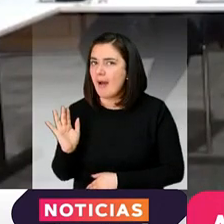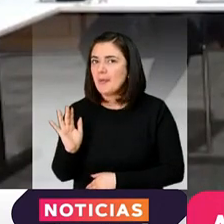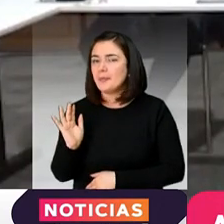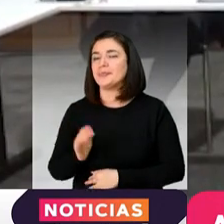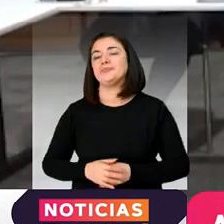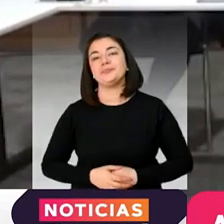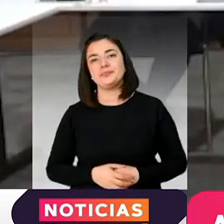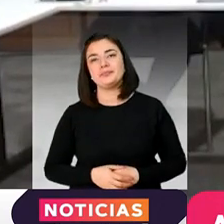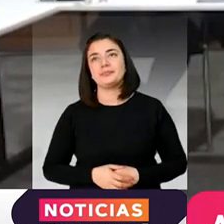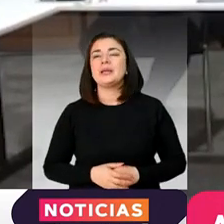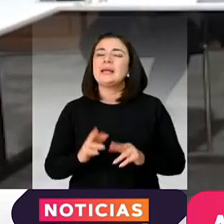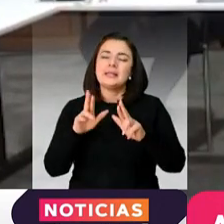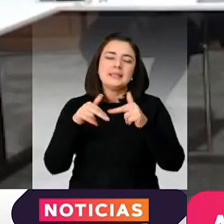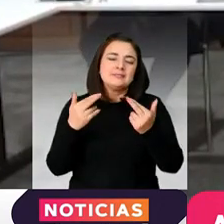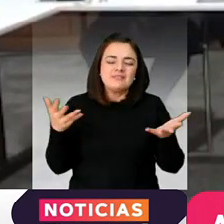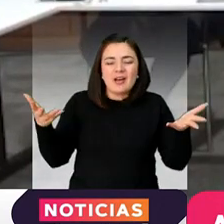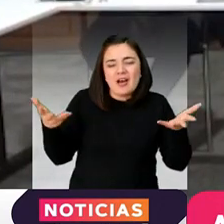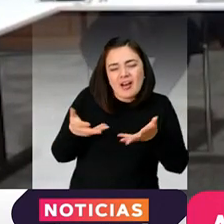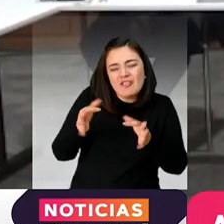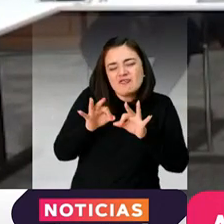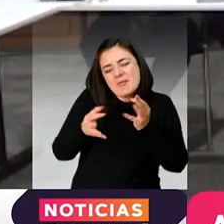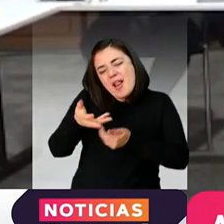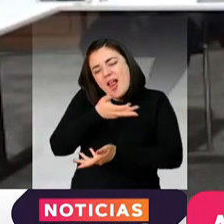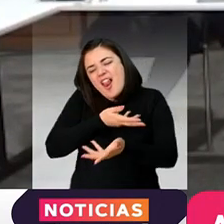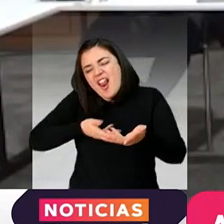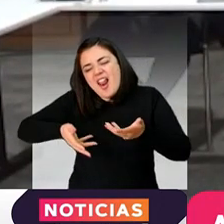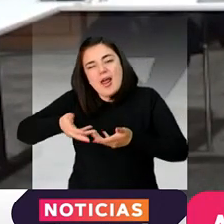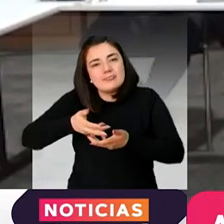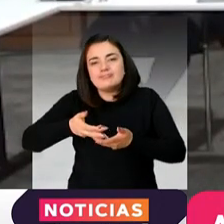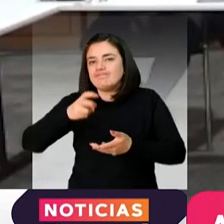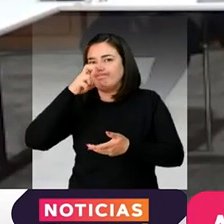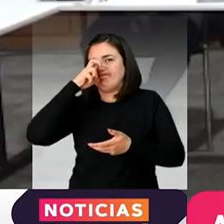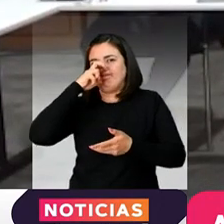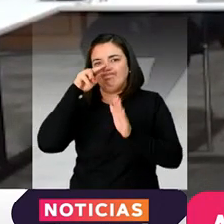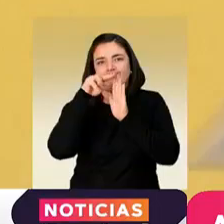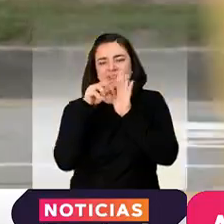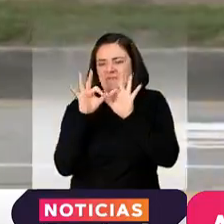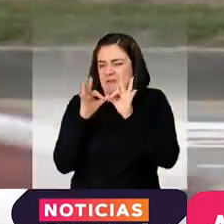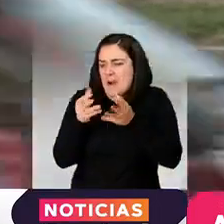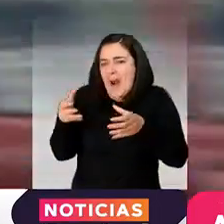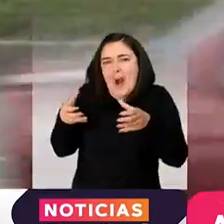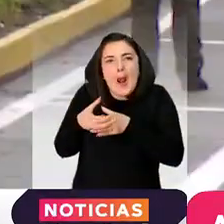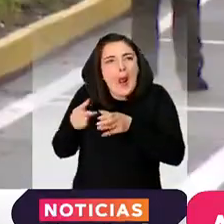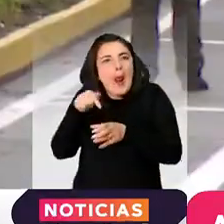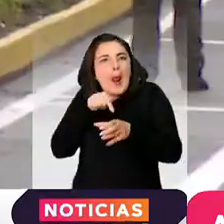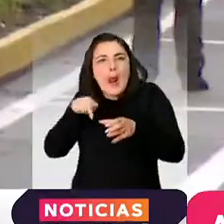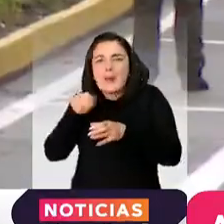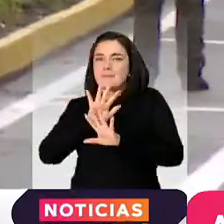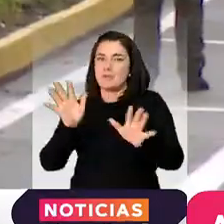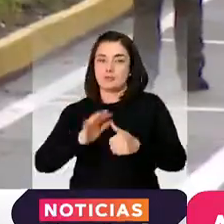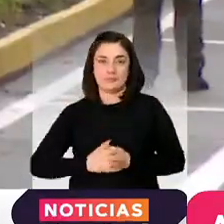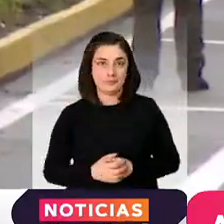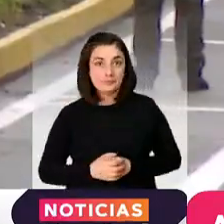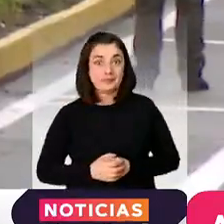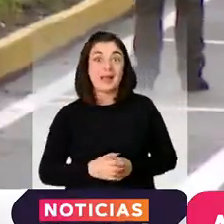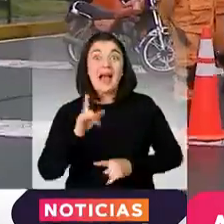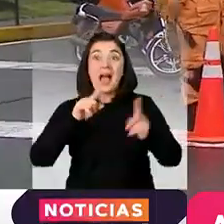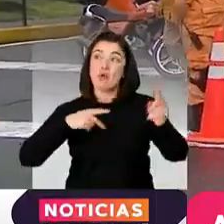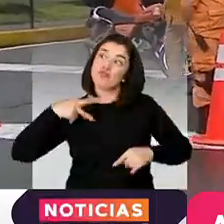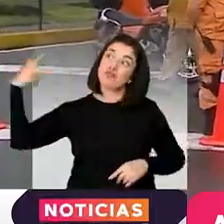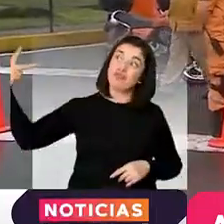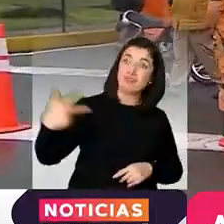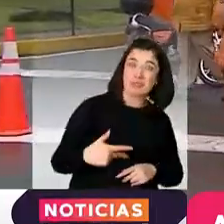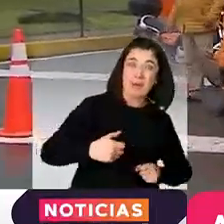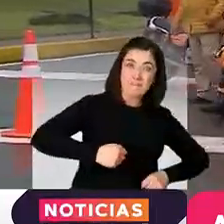Reuniones, si las van a hacer, estrictamente el círculo familiar estrecho. A los viajeros que retornen a Bogotá, se les